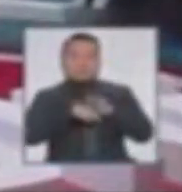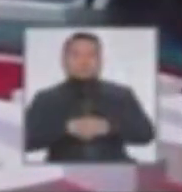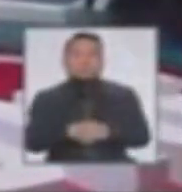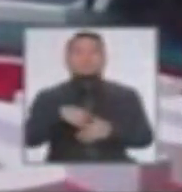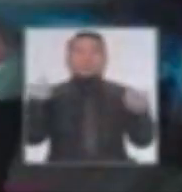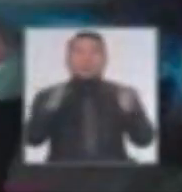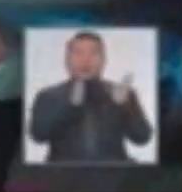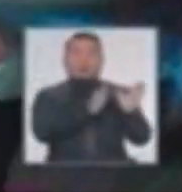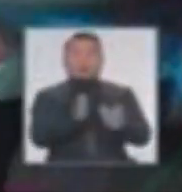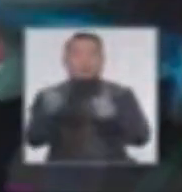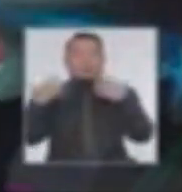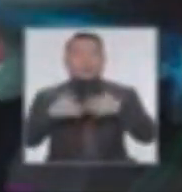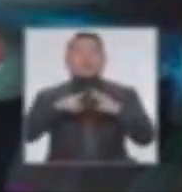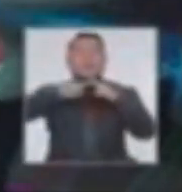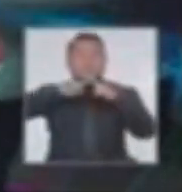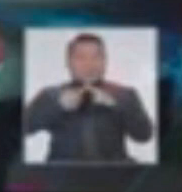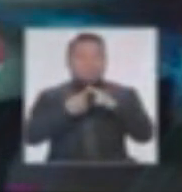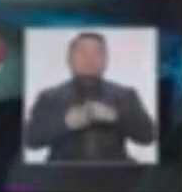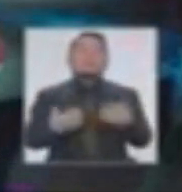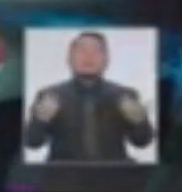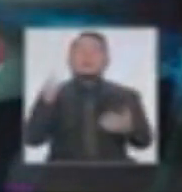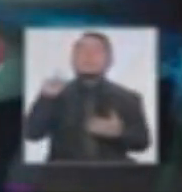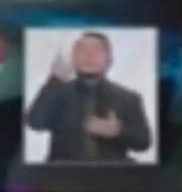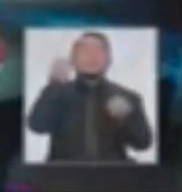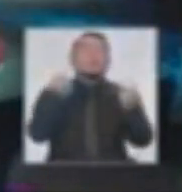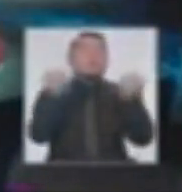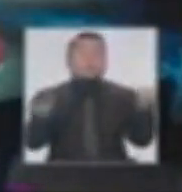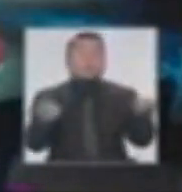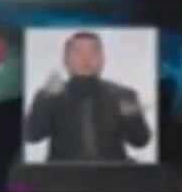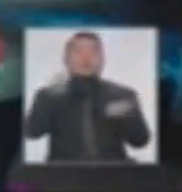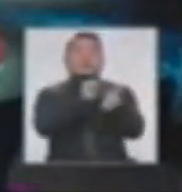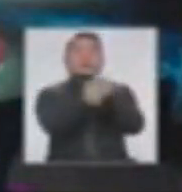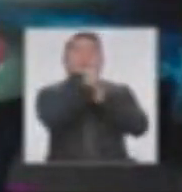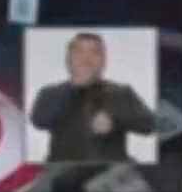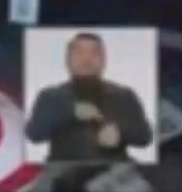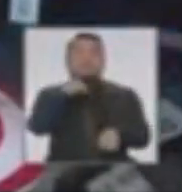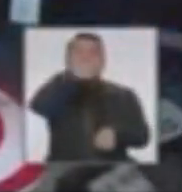que en un programa de la competencia estaba Techito. Él está siendo un poco